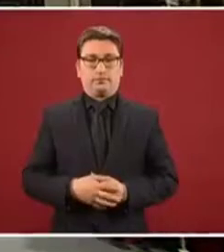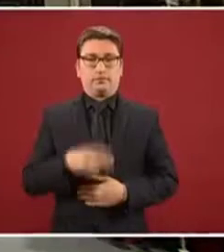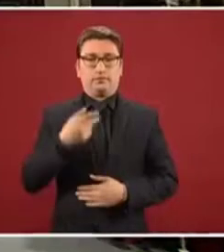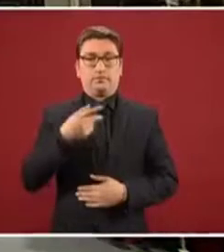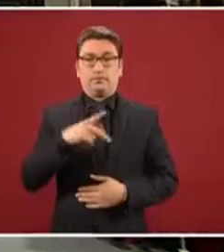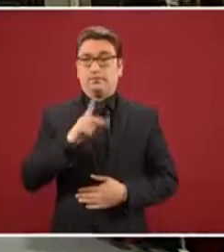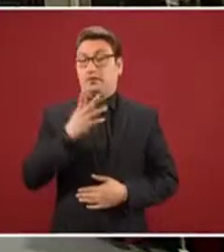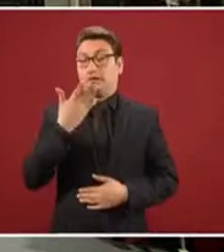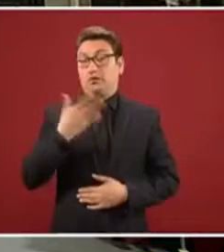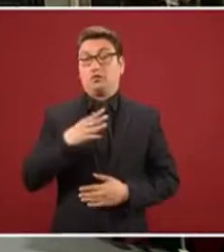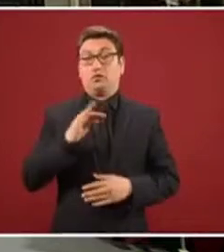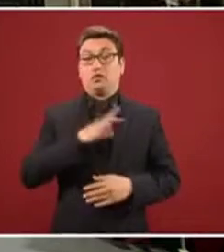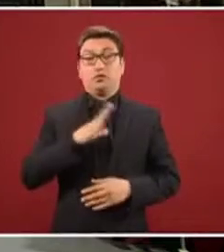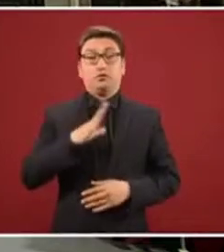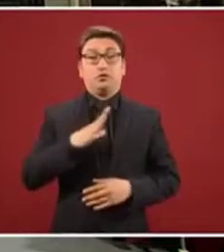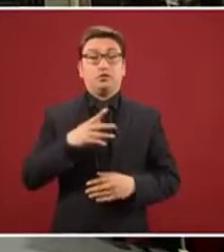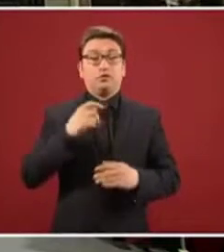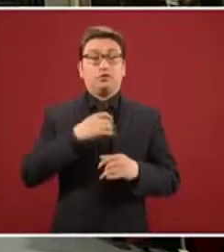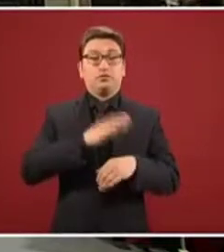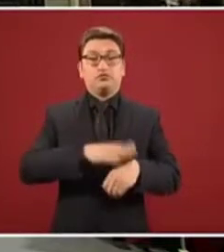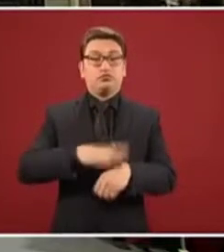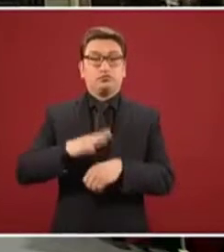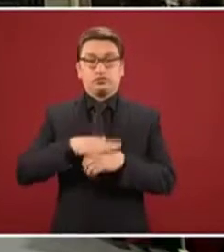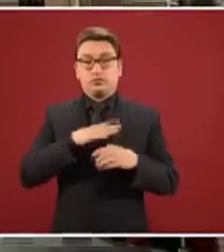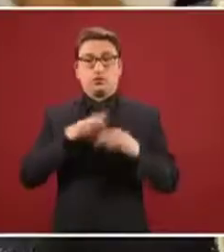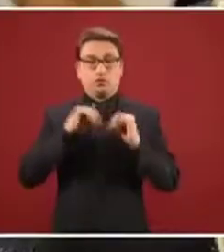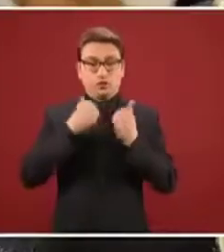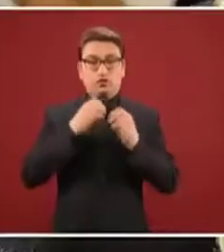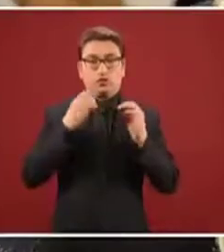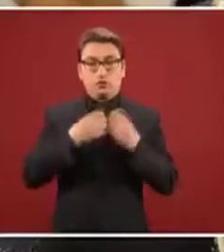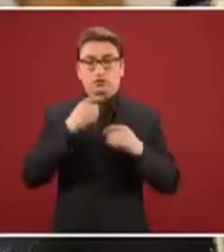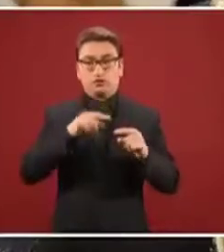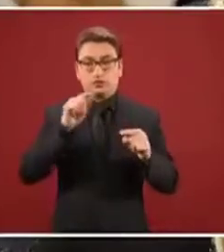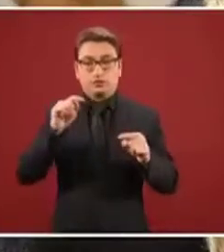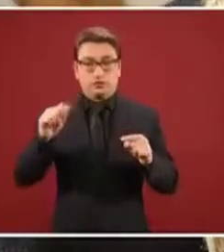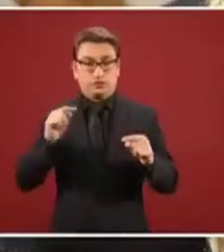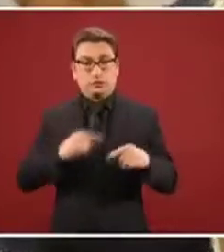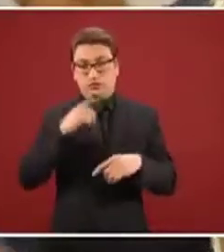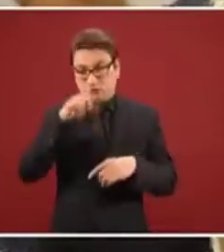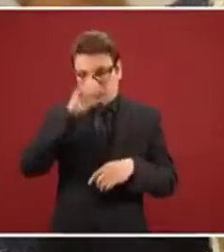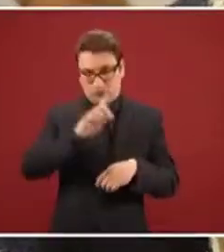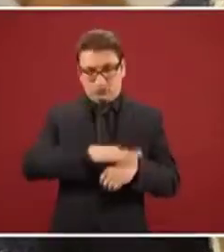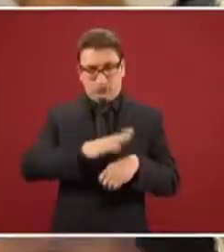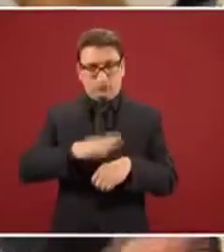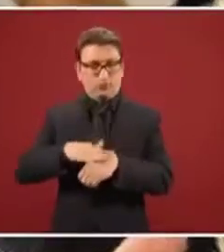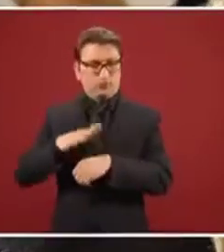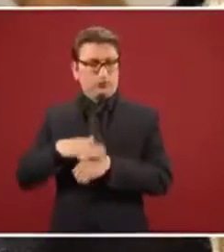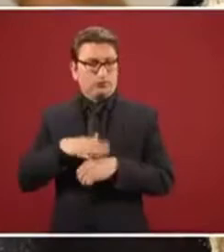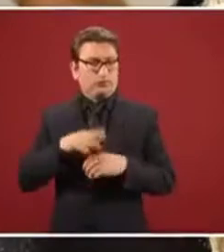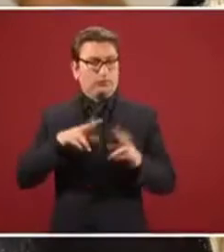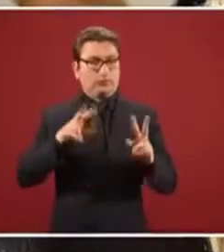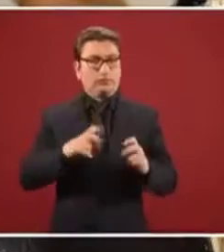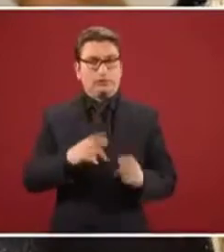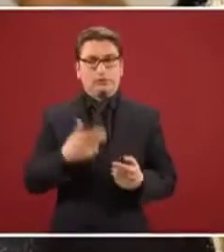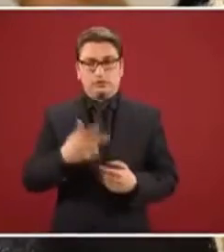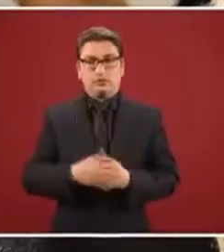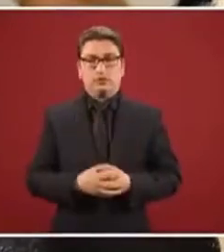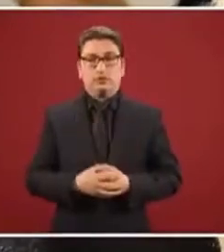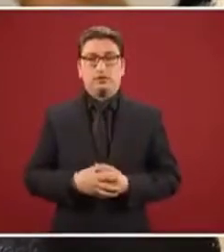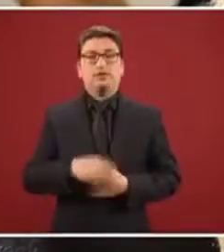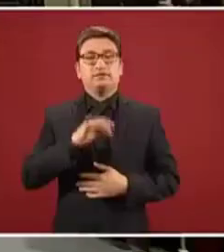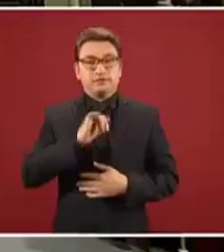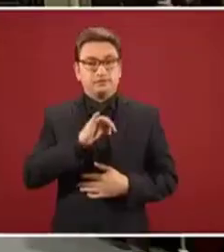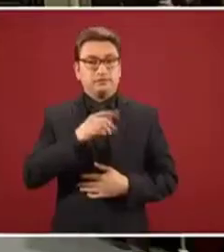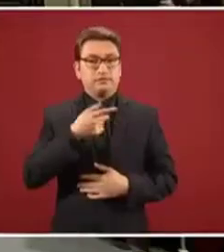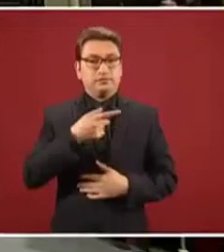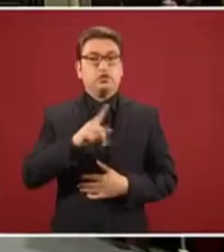profusa cantidad de observaciones que están haciendo diversas organizaciones. Recomendaciones. En relación a ese tema, aunque no sea la Comisión de Derechos Humanos. Pero entonces,